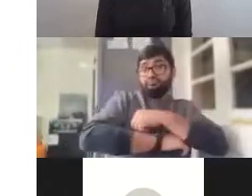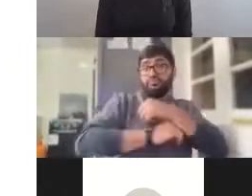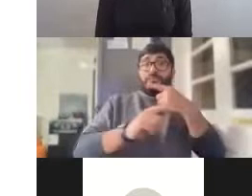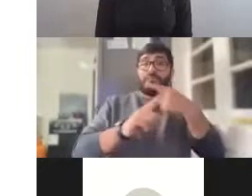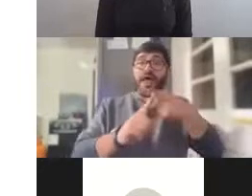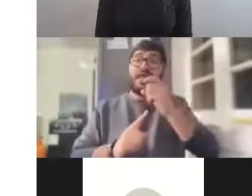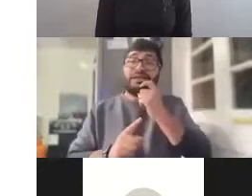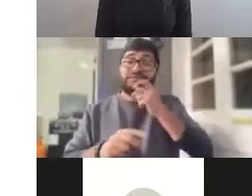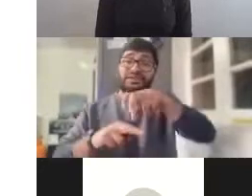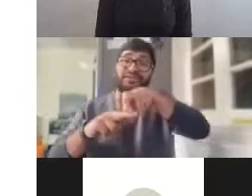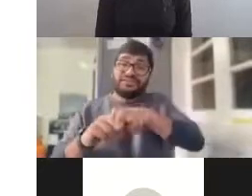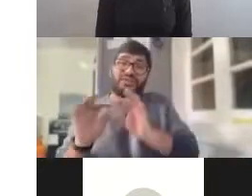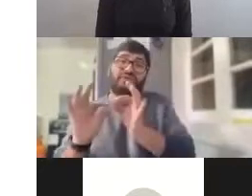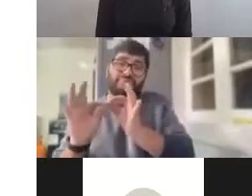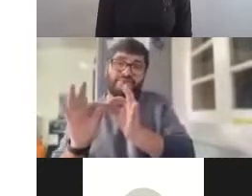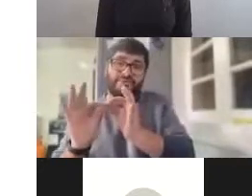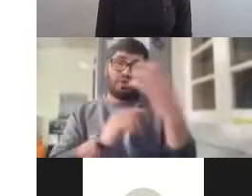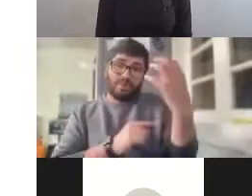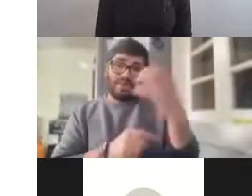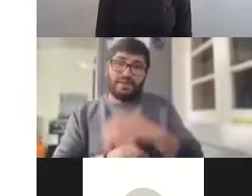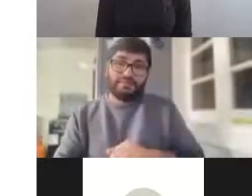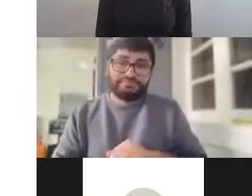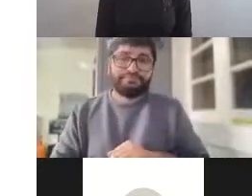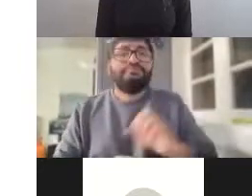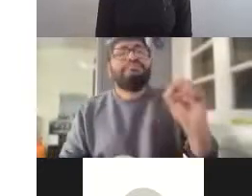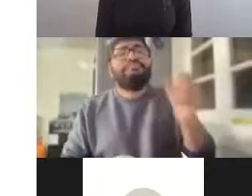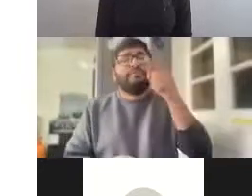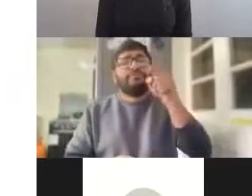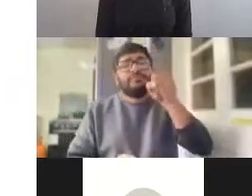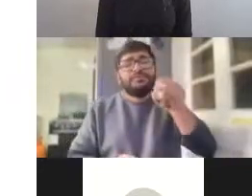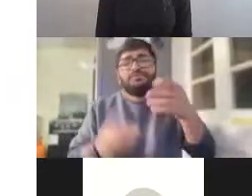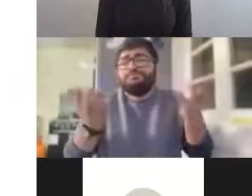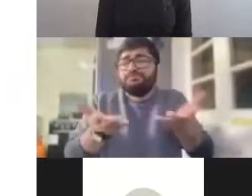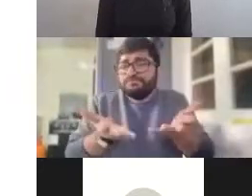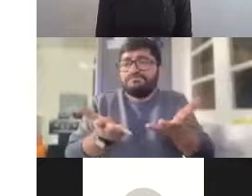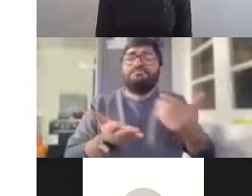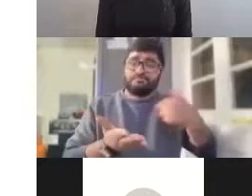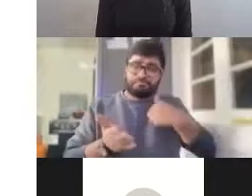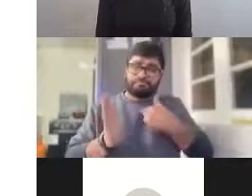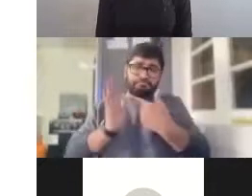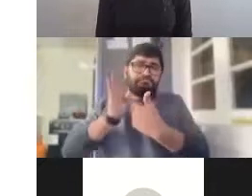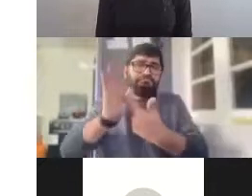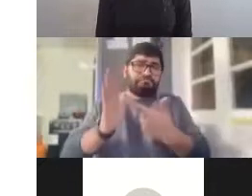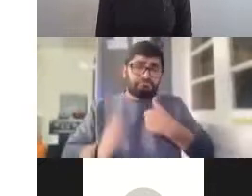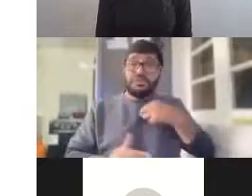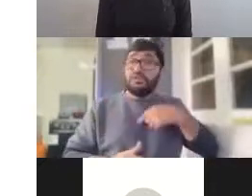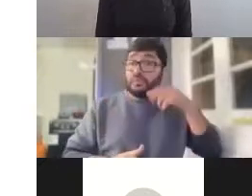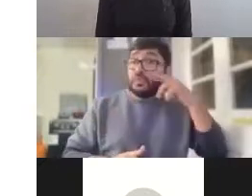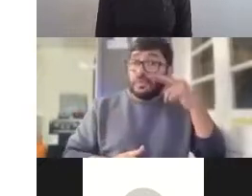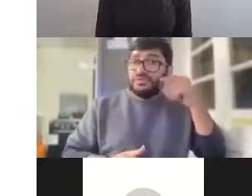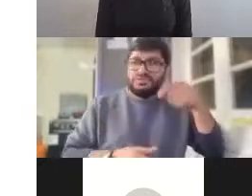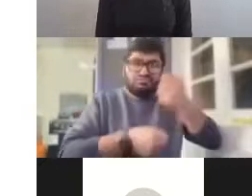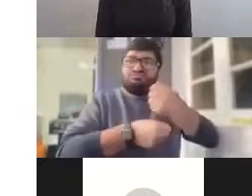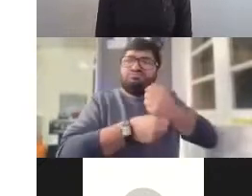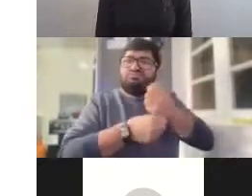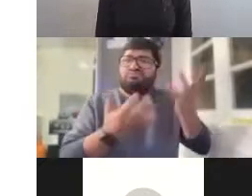de nosotros, yo como con Alicia, de mía, yo como profesor sordo, y Alicia en su foto, en su rol de intérprete frente a una